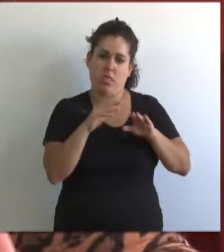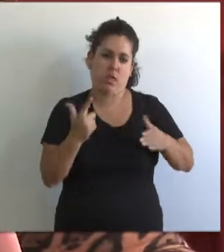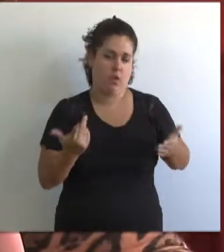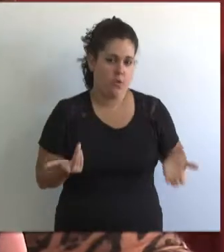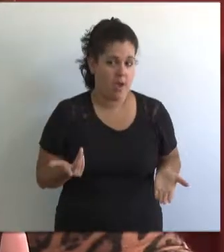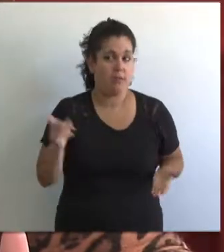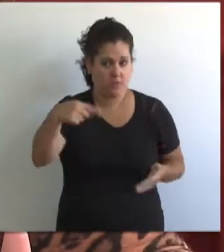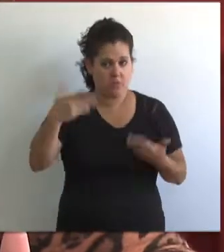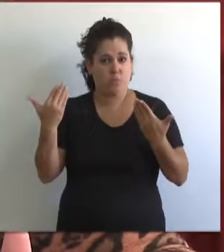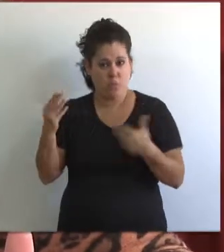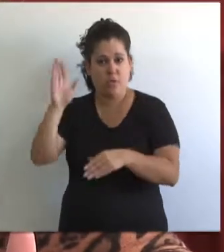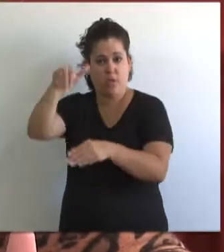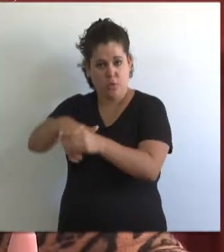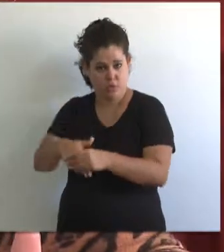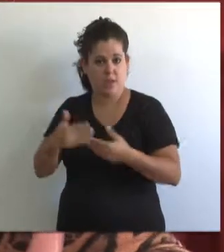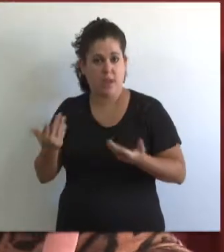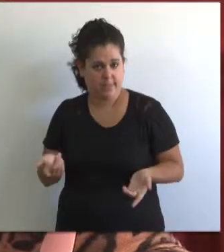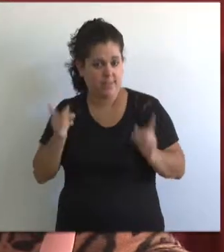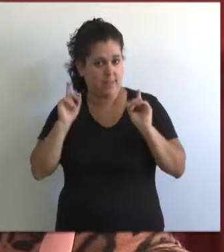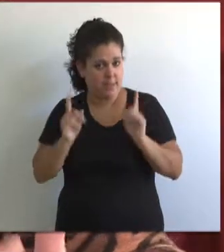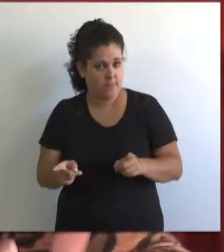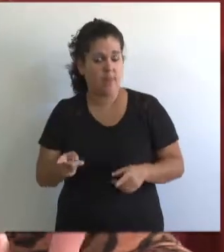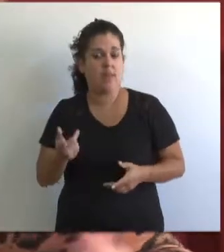pueden emitir sufragio aquellos que estén